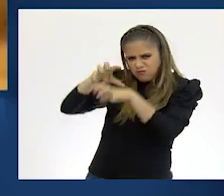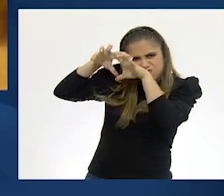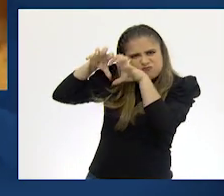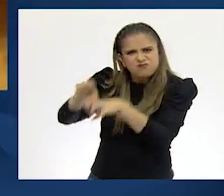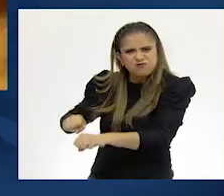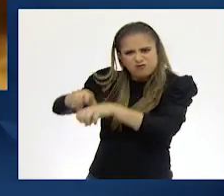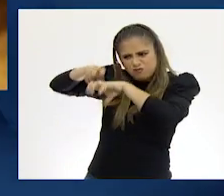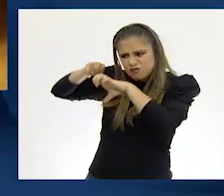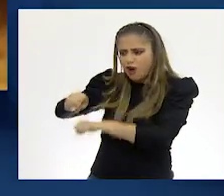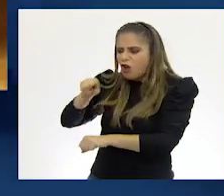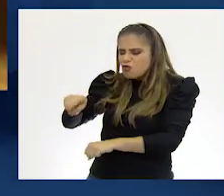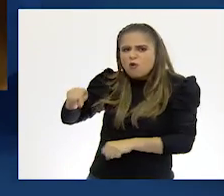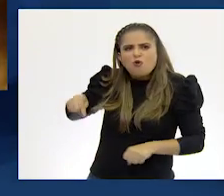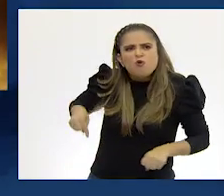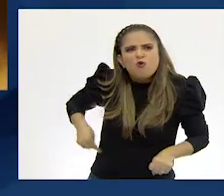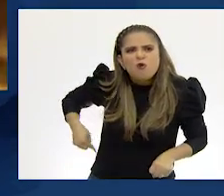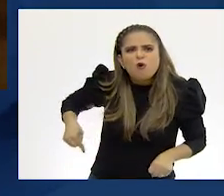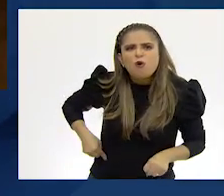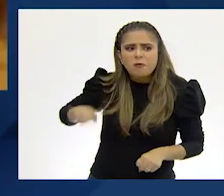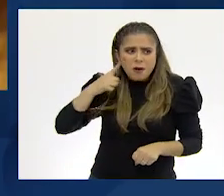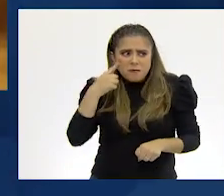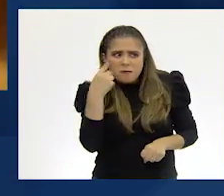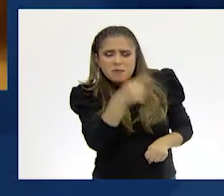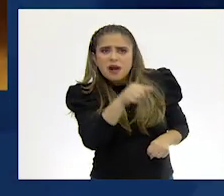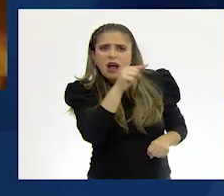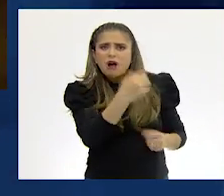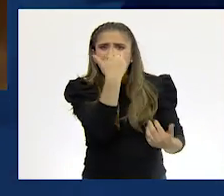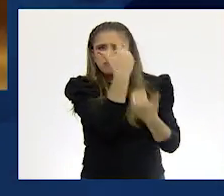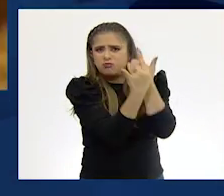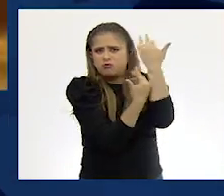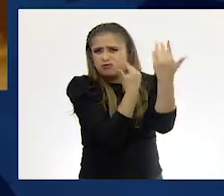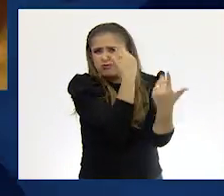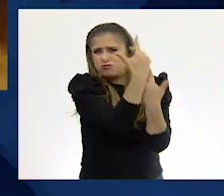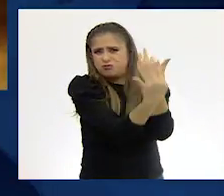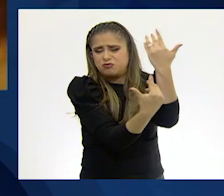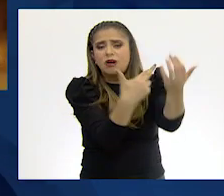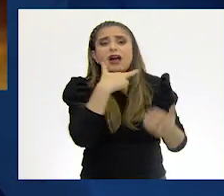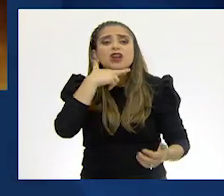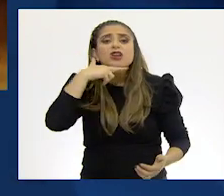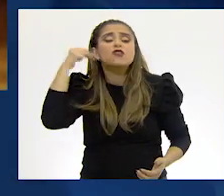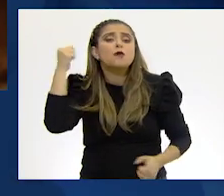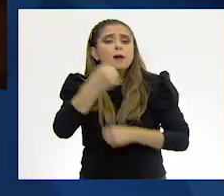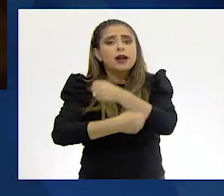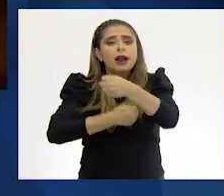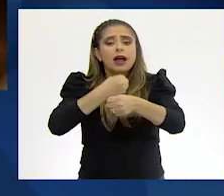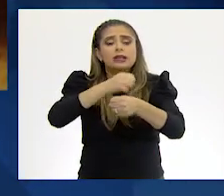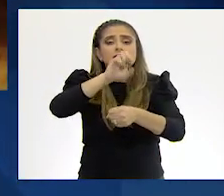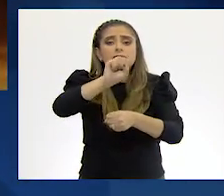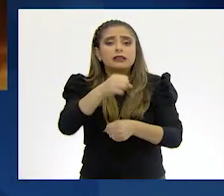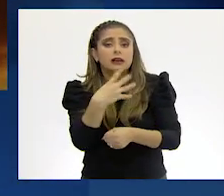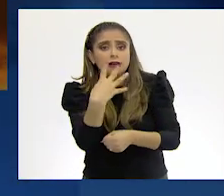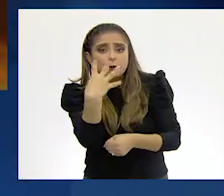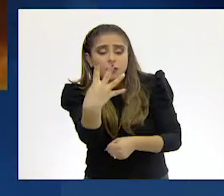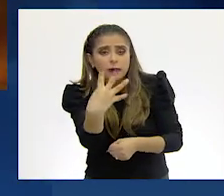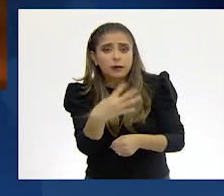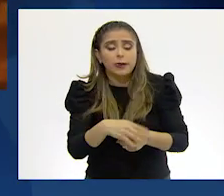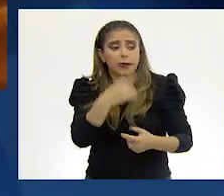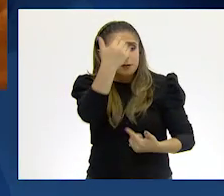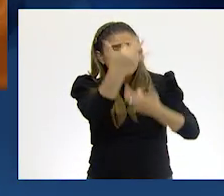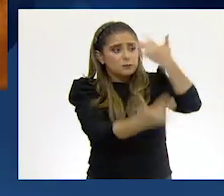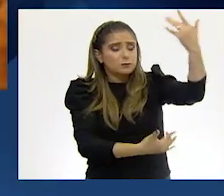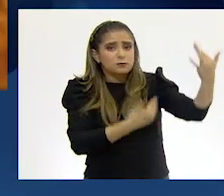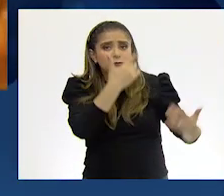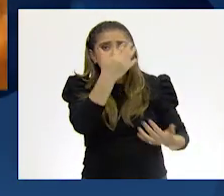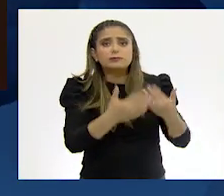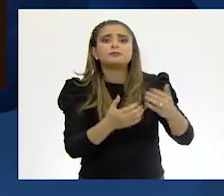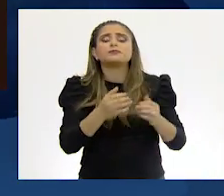de desgracias, tales como el incendio que arrasó con Roma en el año 64. y hasta se quemaron sus